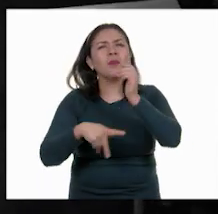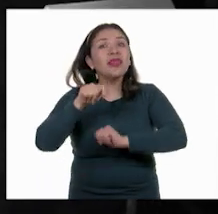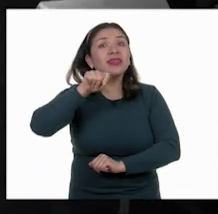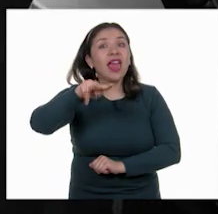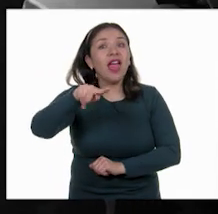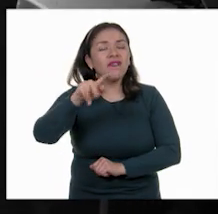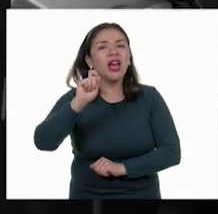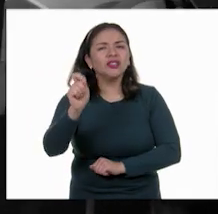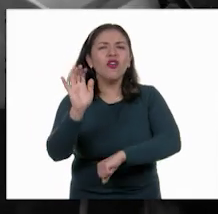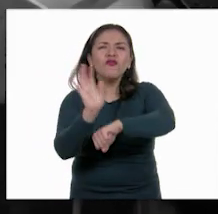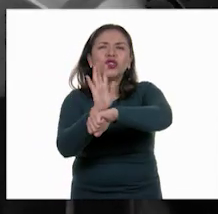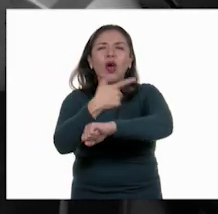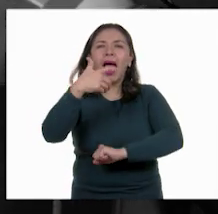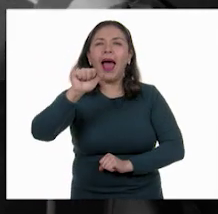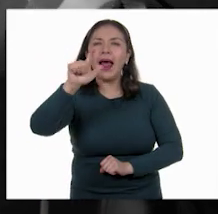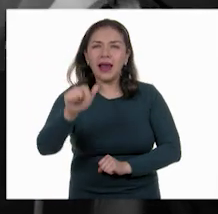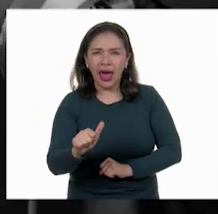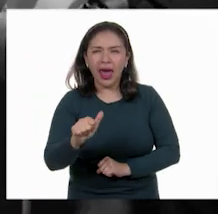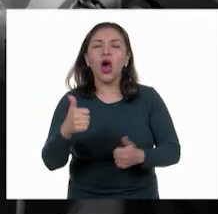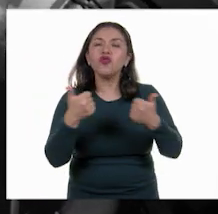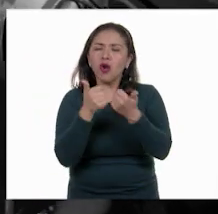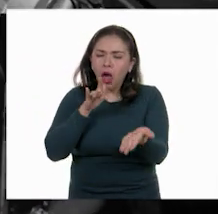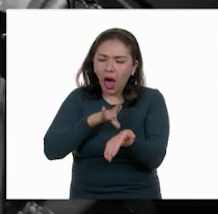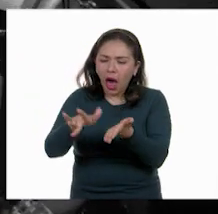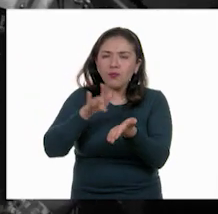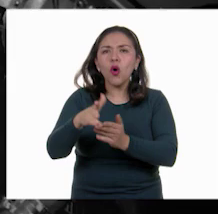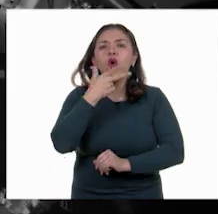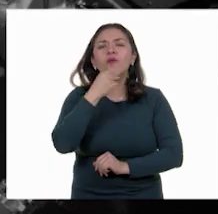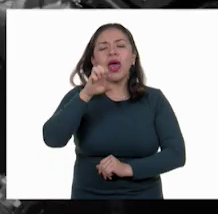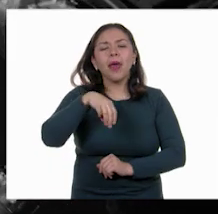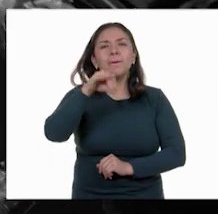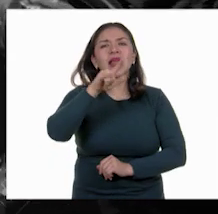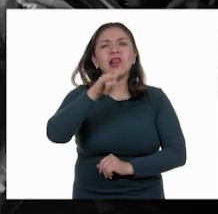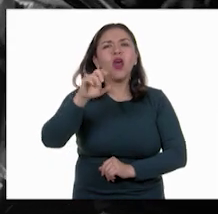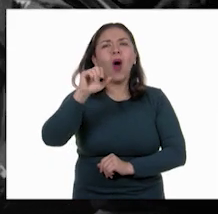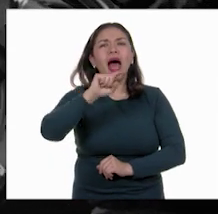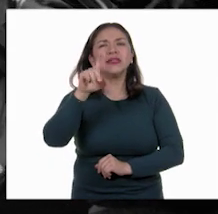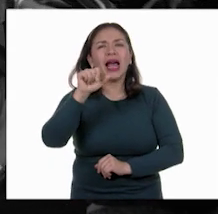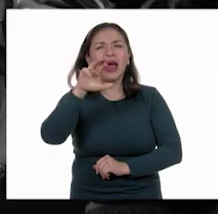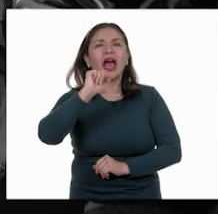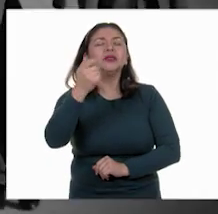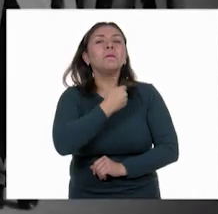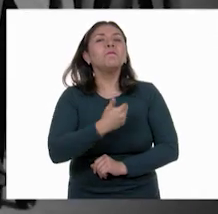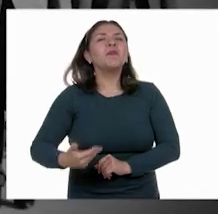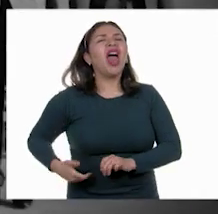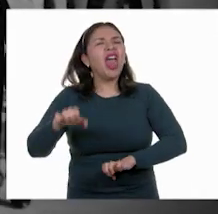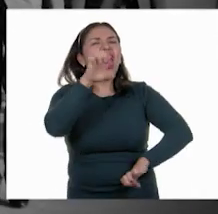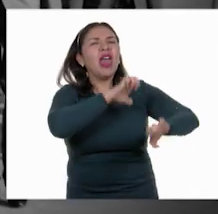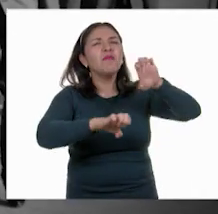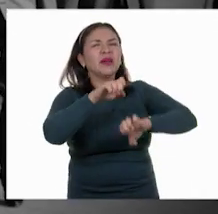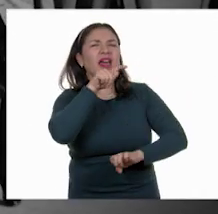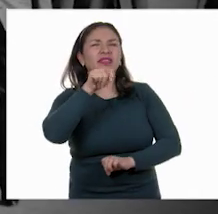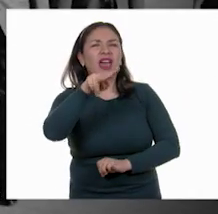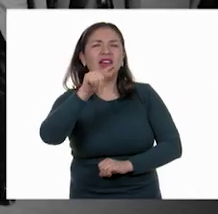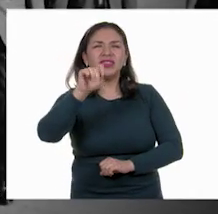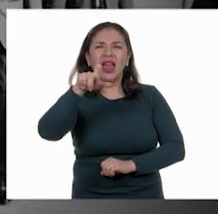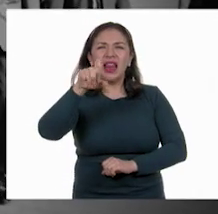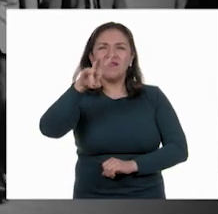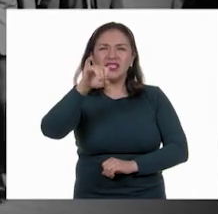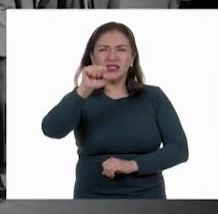televisión Función de Gala, con el apoyo de Emilio Azcárraga Vidaurreta, presidente de la empresa Telesistema